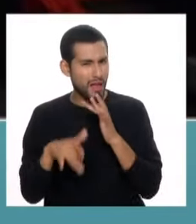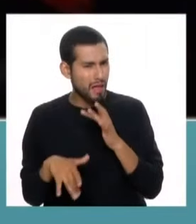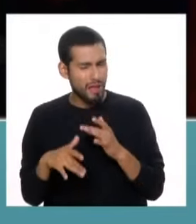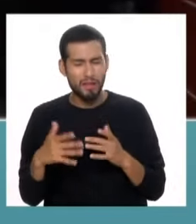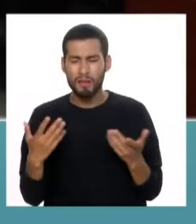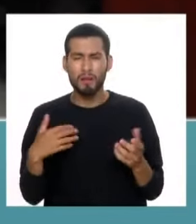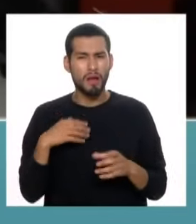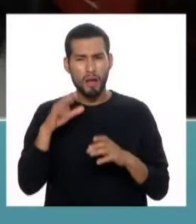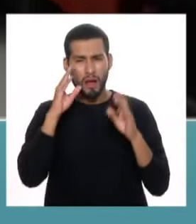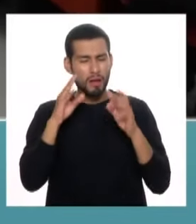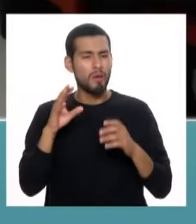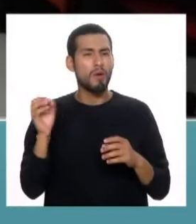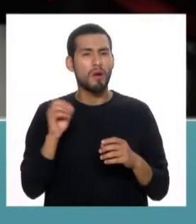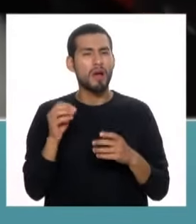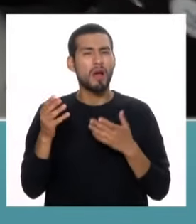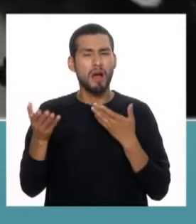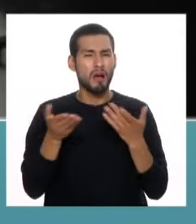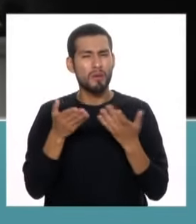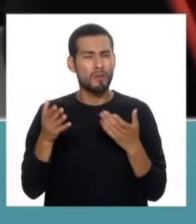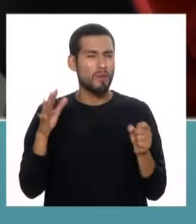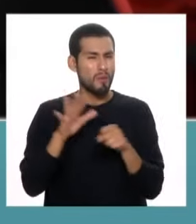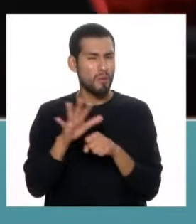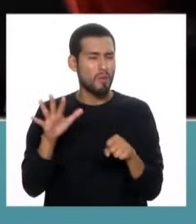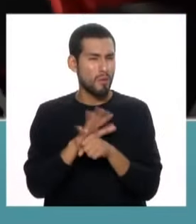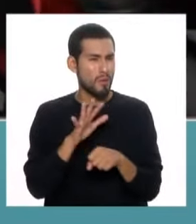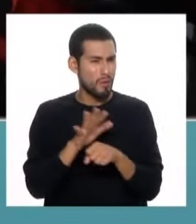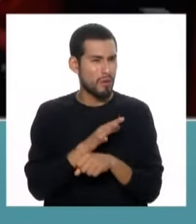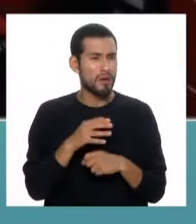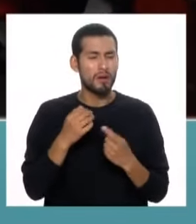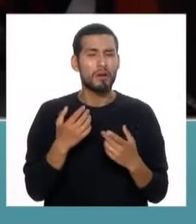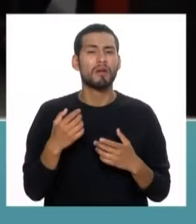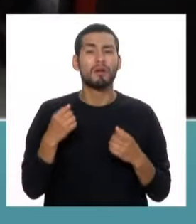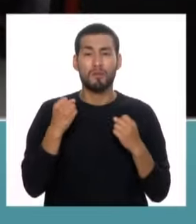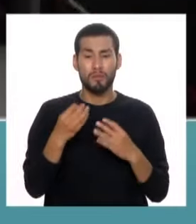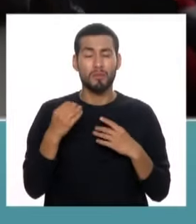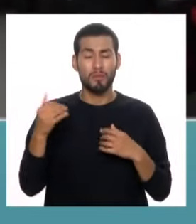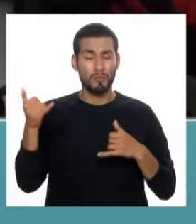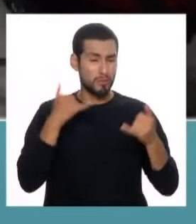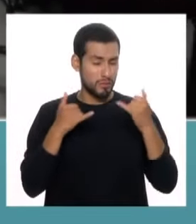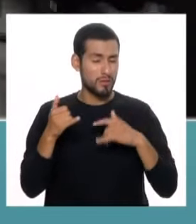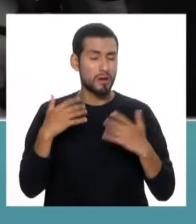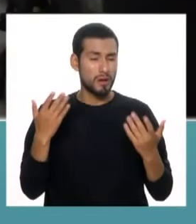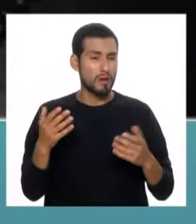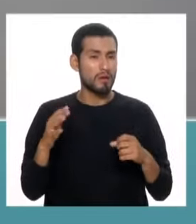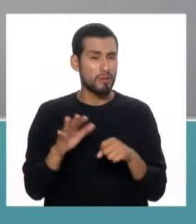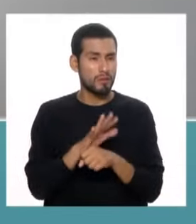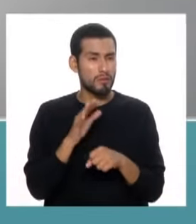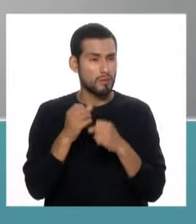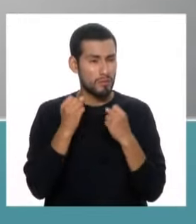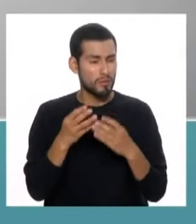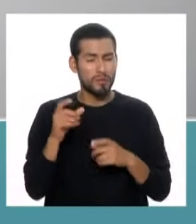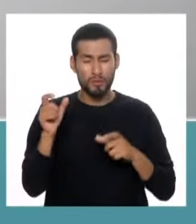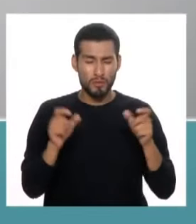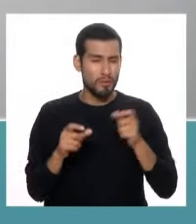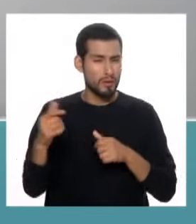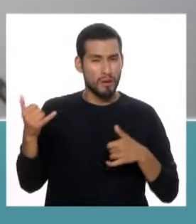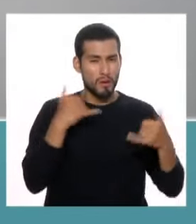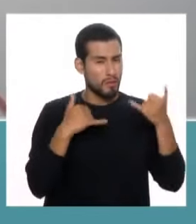ese momento, qué sé yo, el servicio que está ahí está muy saturado, porque son servicios bastante saturados, tiene muchísima